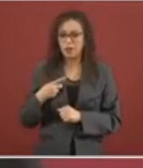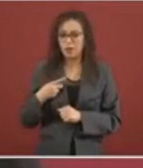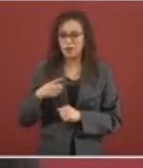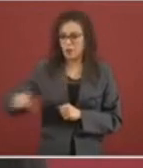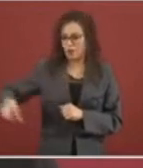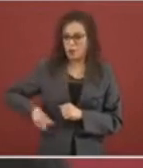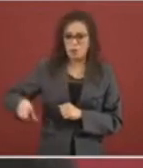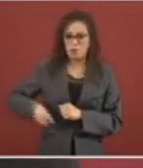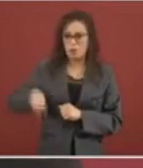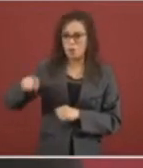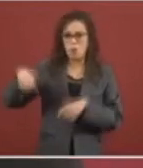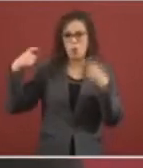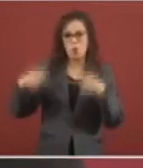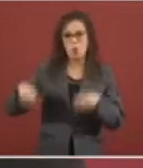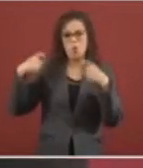con pueblo pobre?